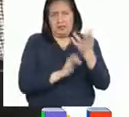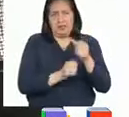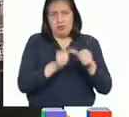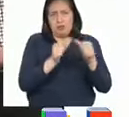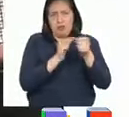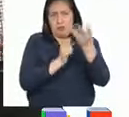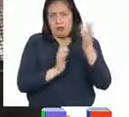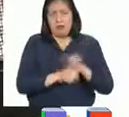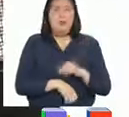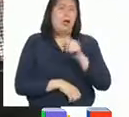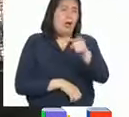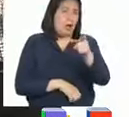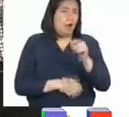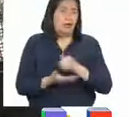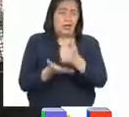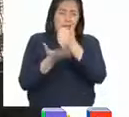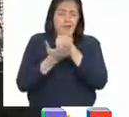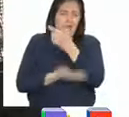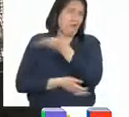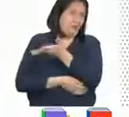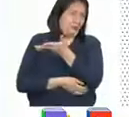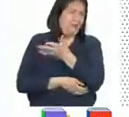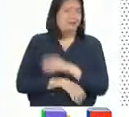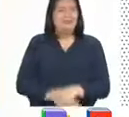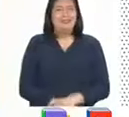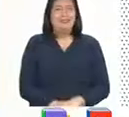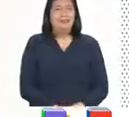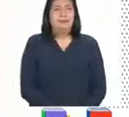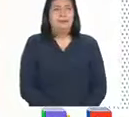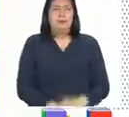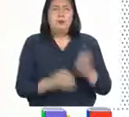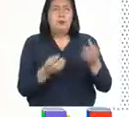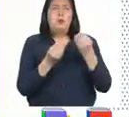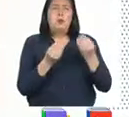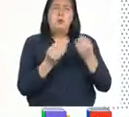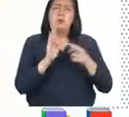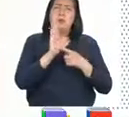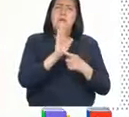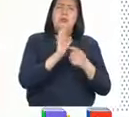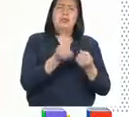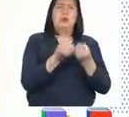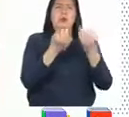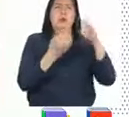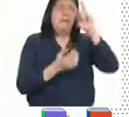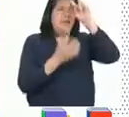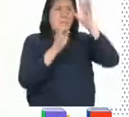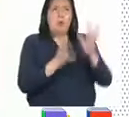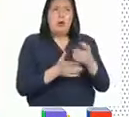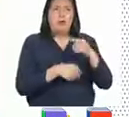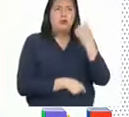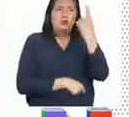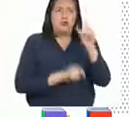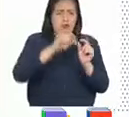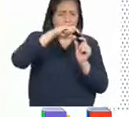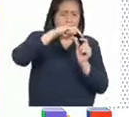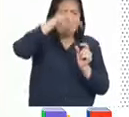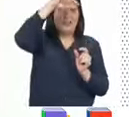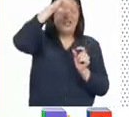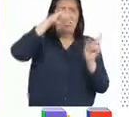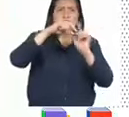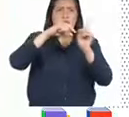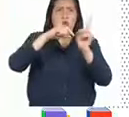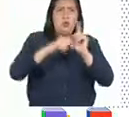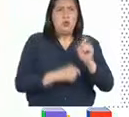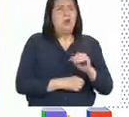representar. Ahora ayudemos a Patricia. ¿Cómo representar la cantidad de peruanos en una barra sin tener